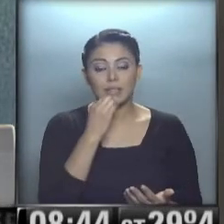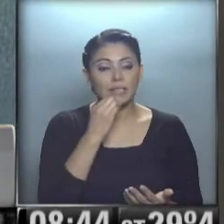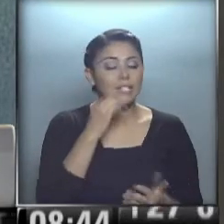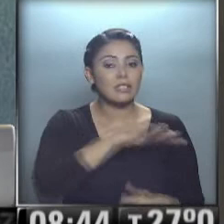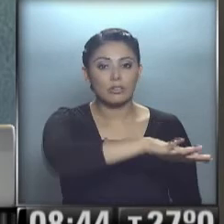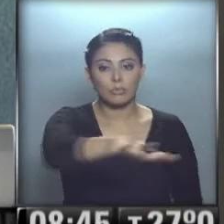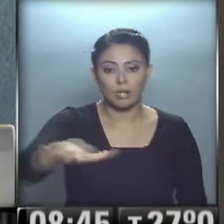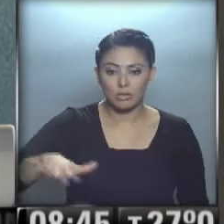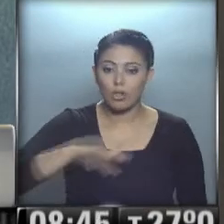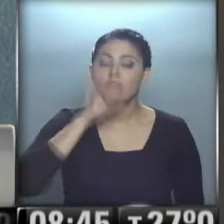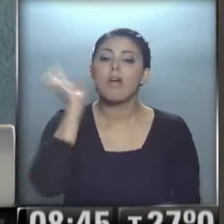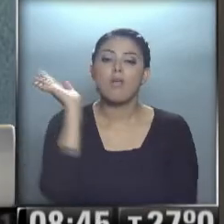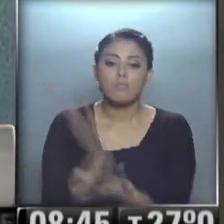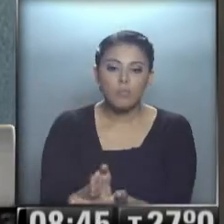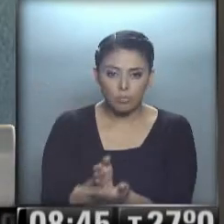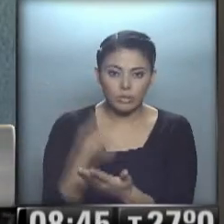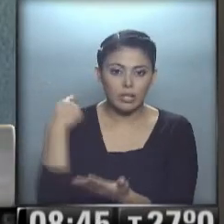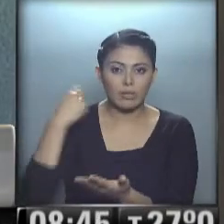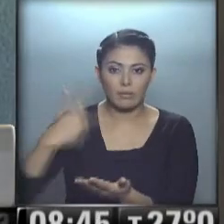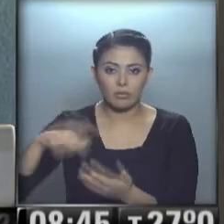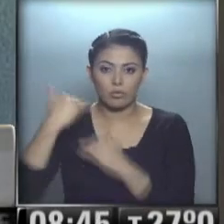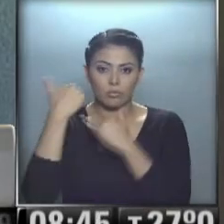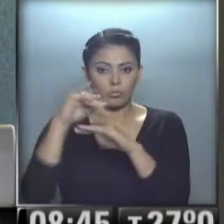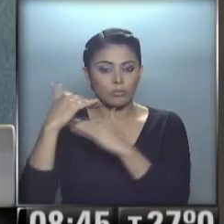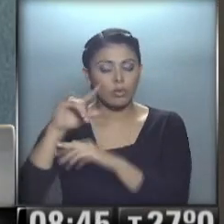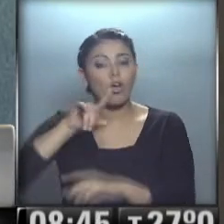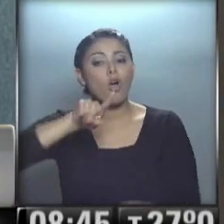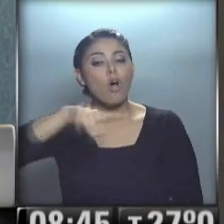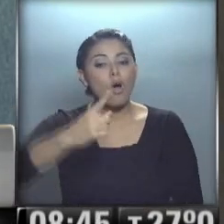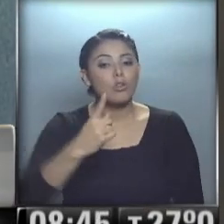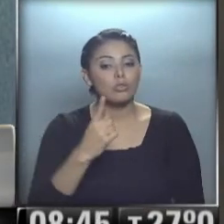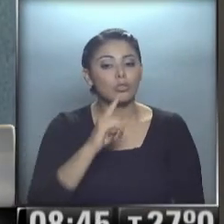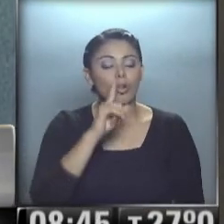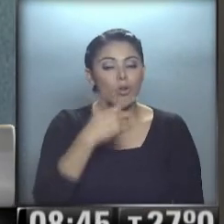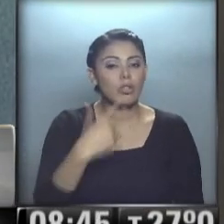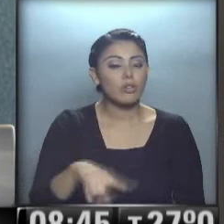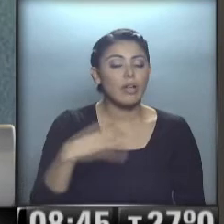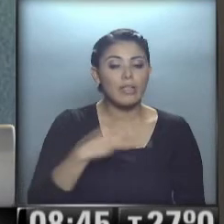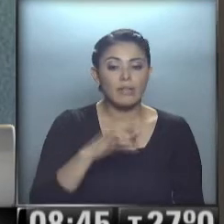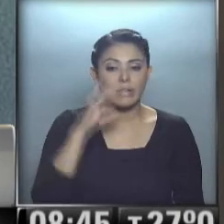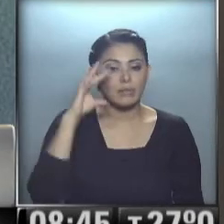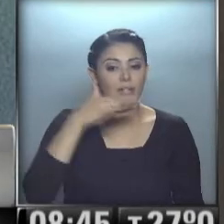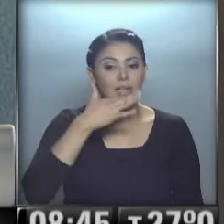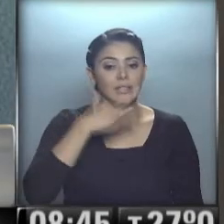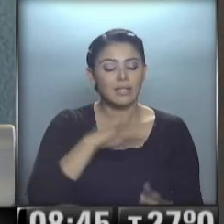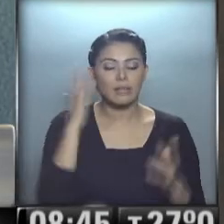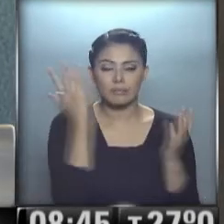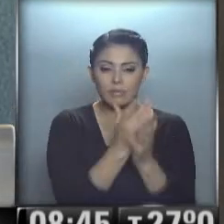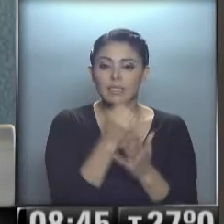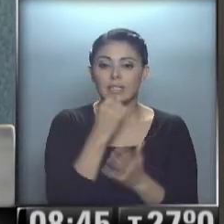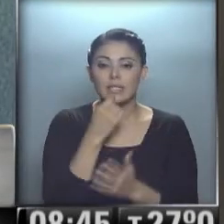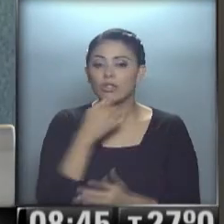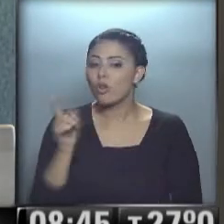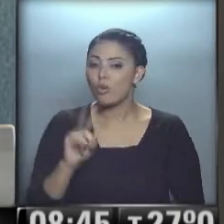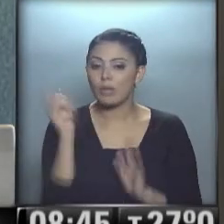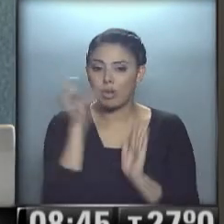contexto de multa, resarcimiento, las otras hipótesis que debe analizar el ente regulador es, por incumplimiento de